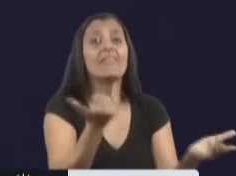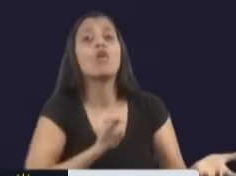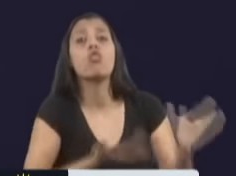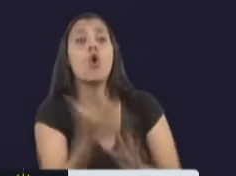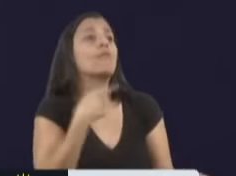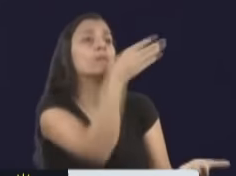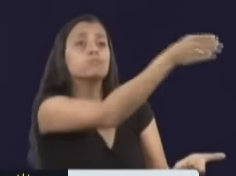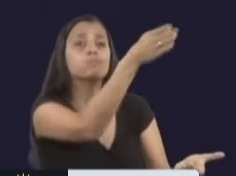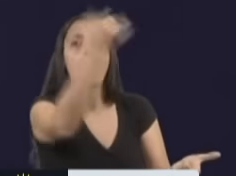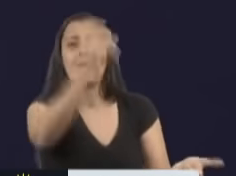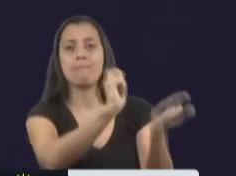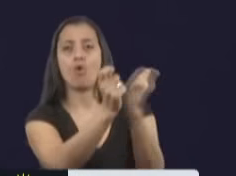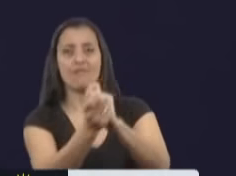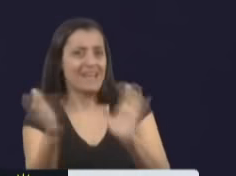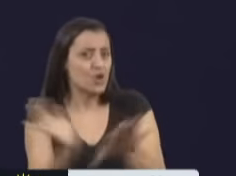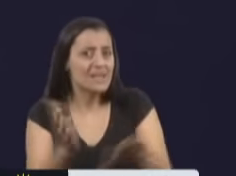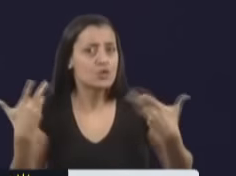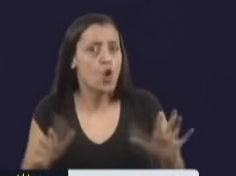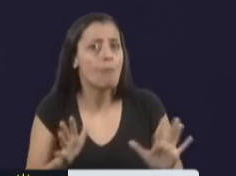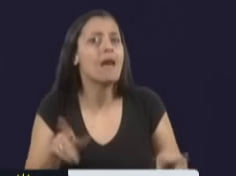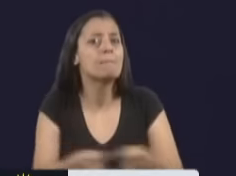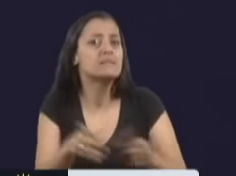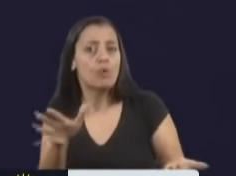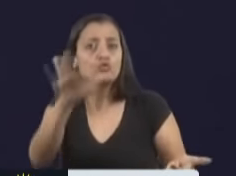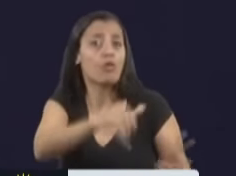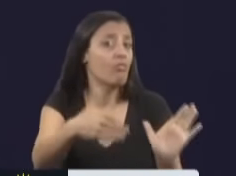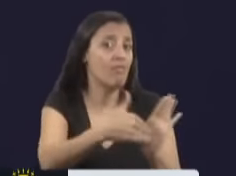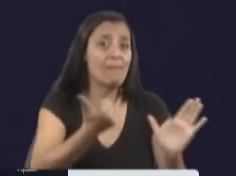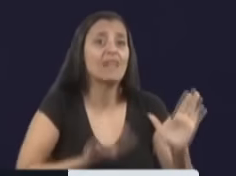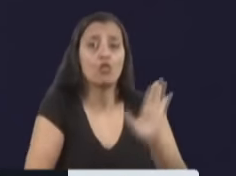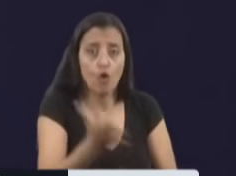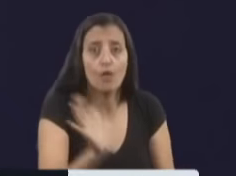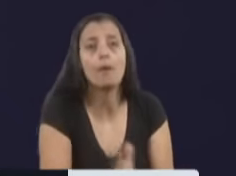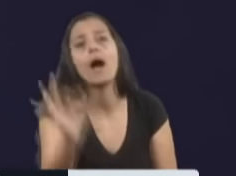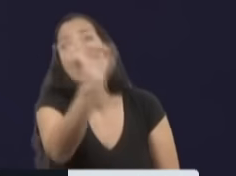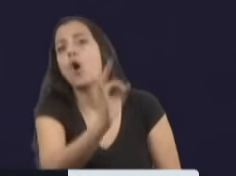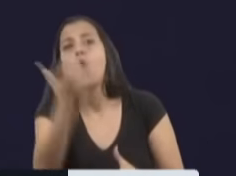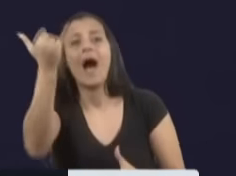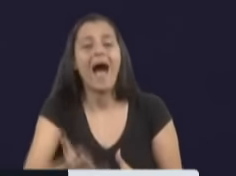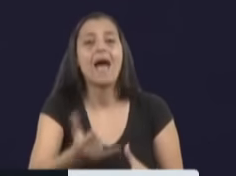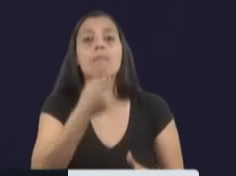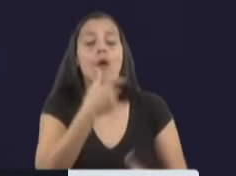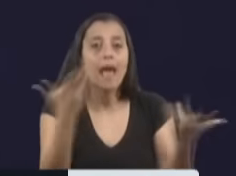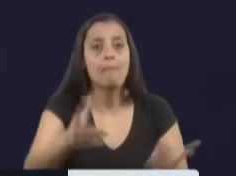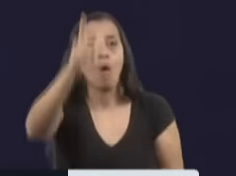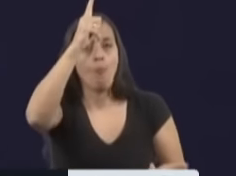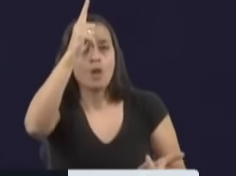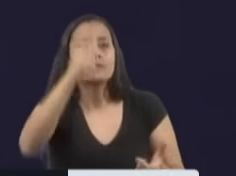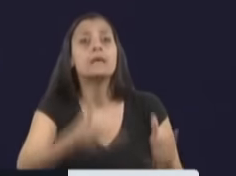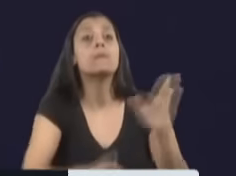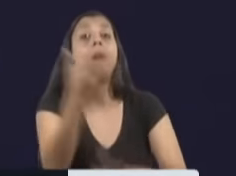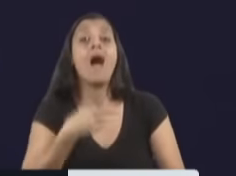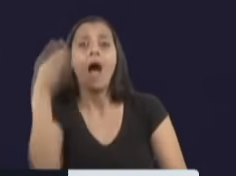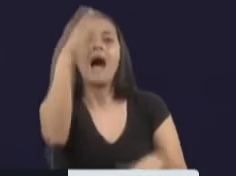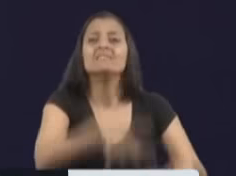y en los en las tareas eh lo que le llaman el adelantado digamos cuando se va a antes a un